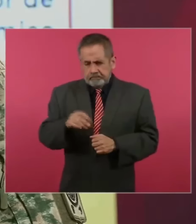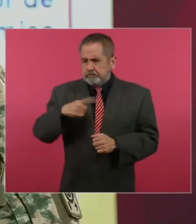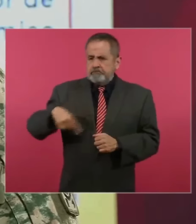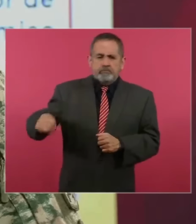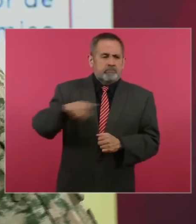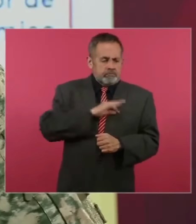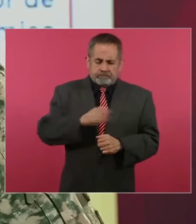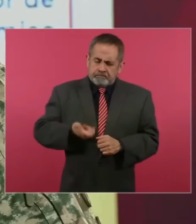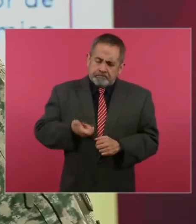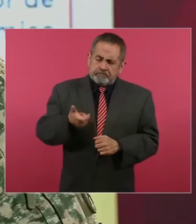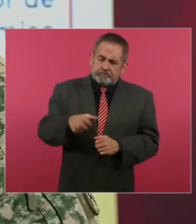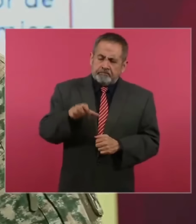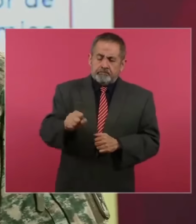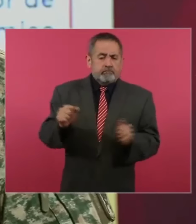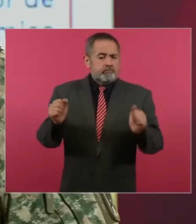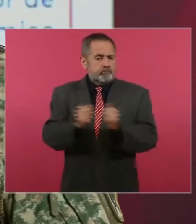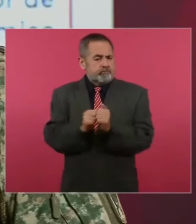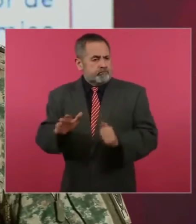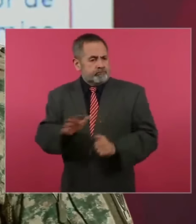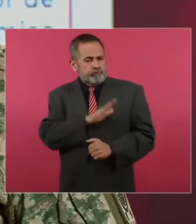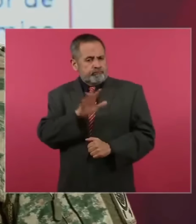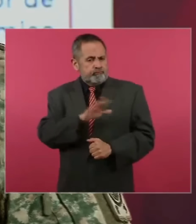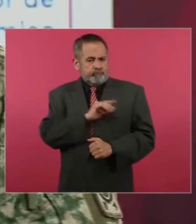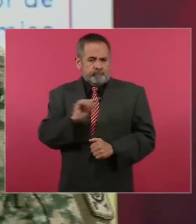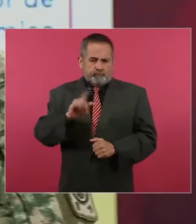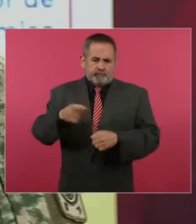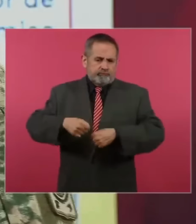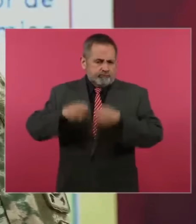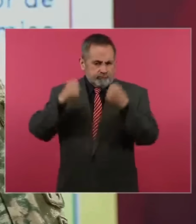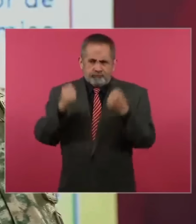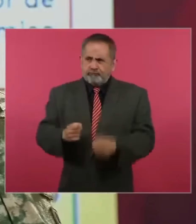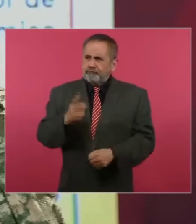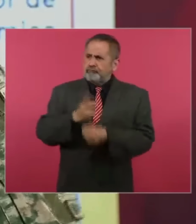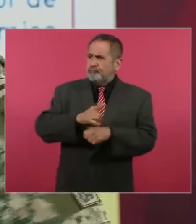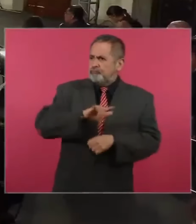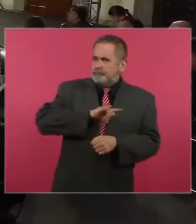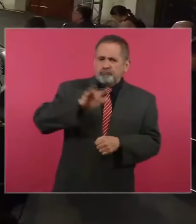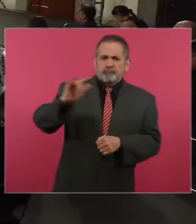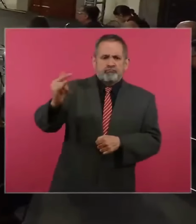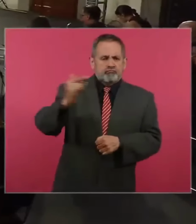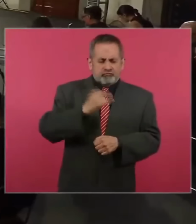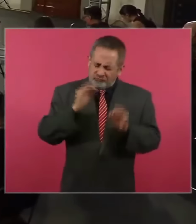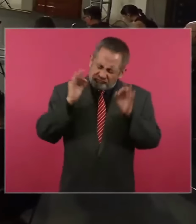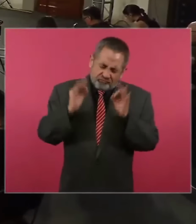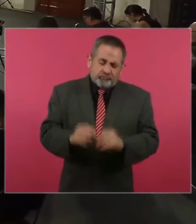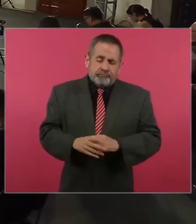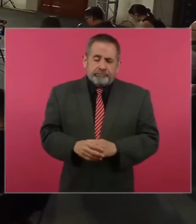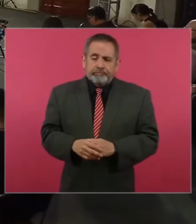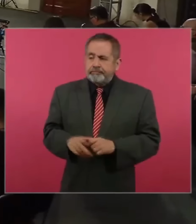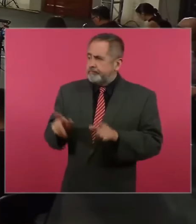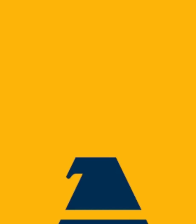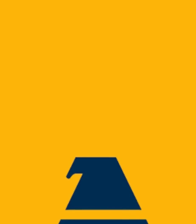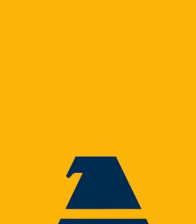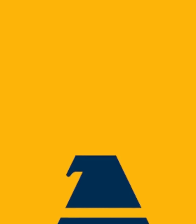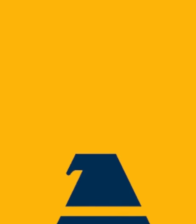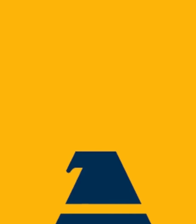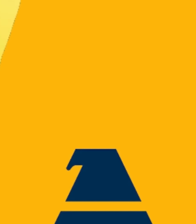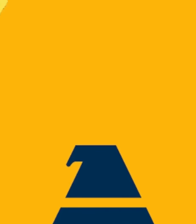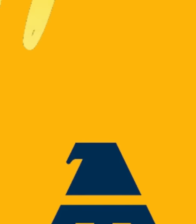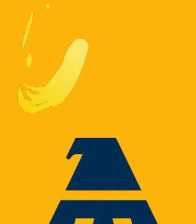todos, con altos estándares de calidad y de seguridad. Es todo, señor presidente. Muchas gracias.